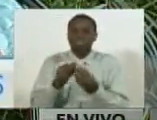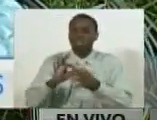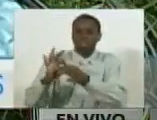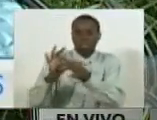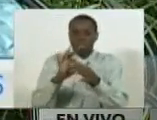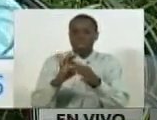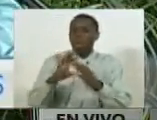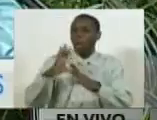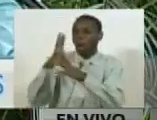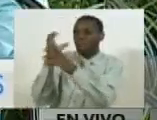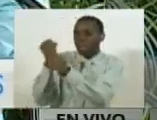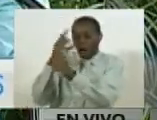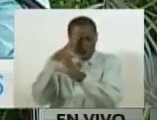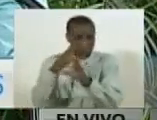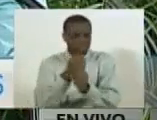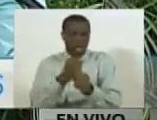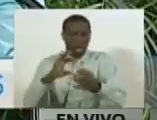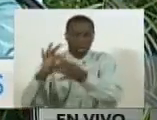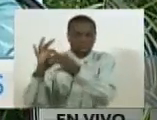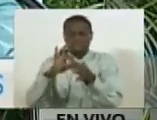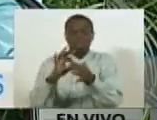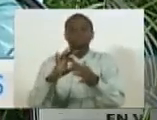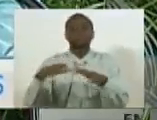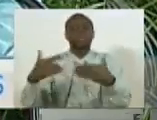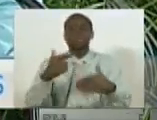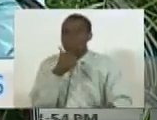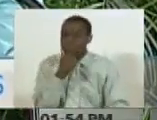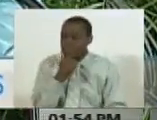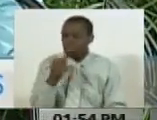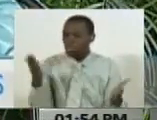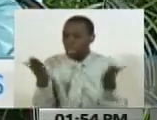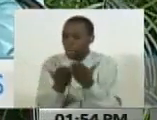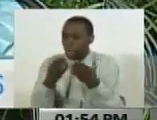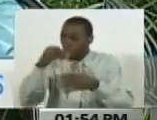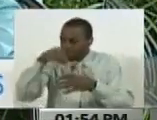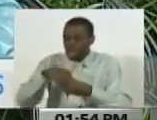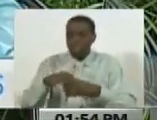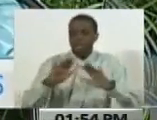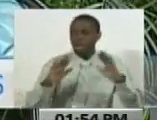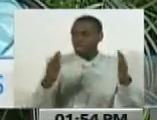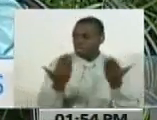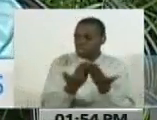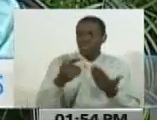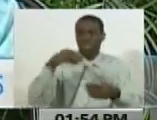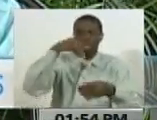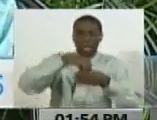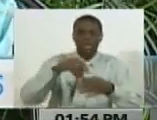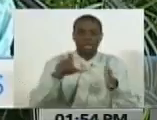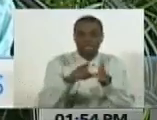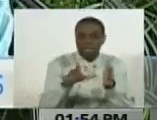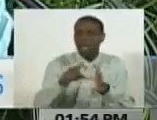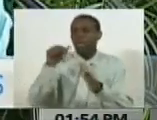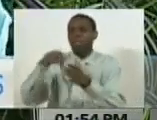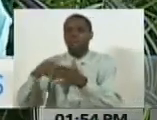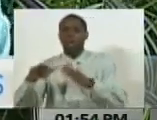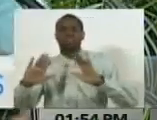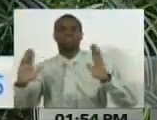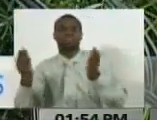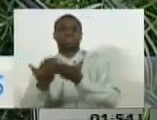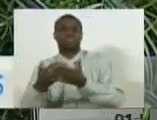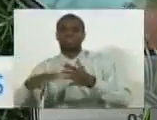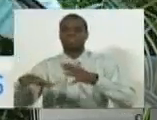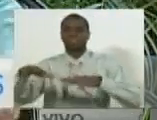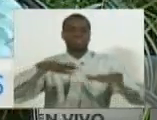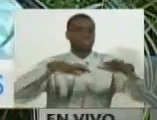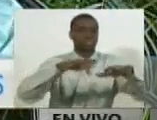mutua, construyamos respuestas desde el aula de clases, desde la escuela, desde el liceo, desde la cancha, desde el salón de usos múltiples,